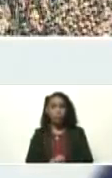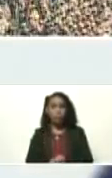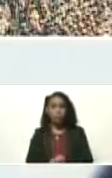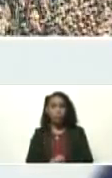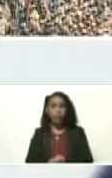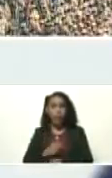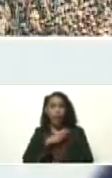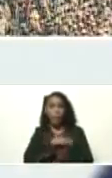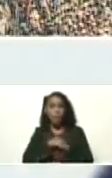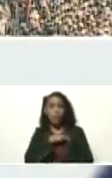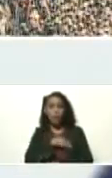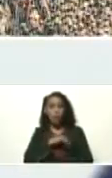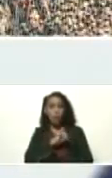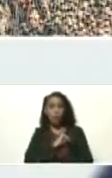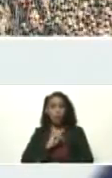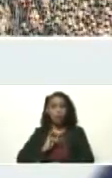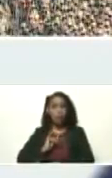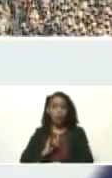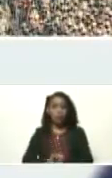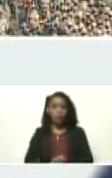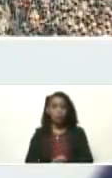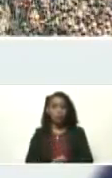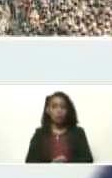la misión identidad.